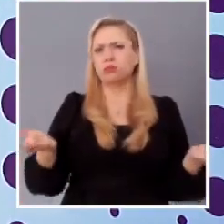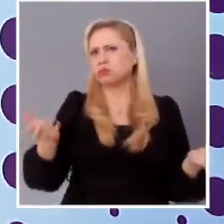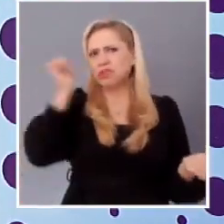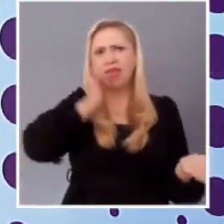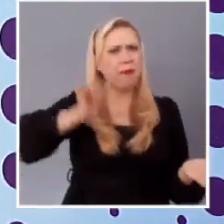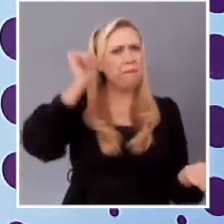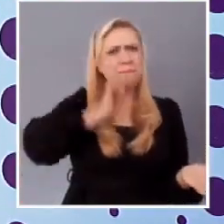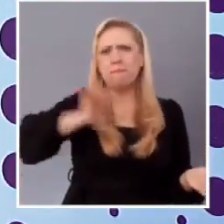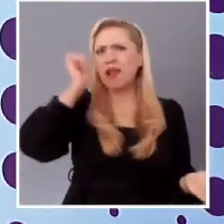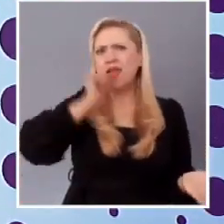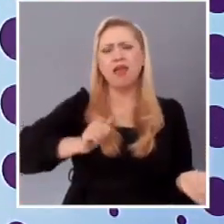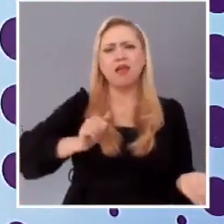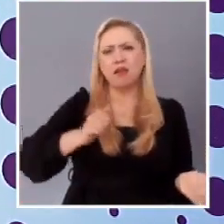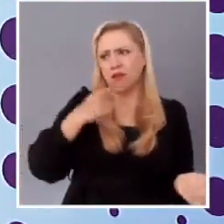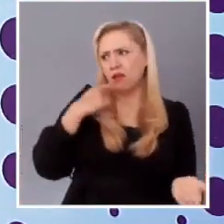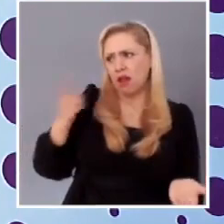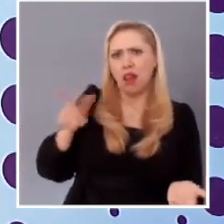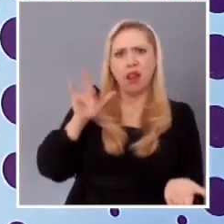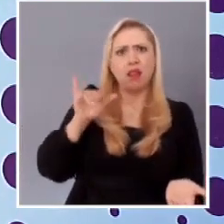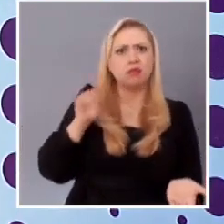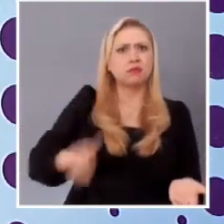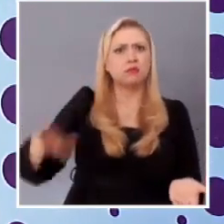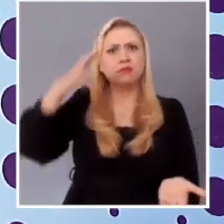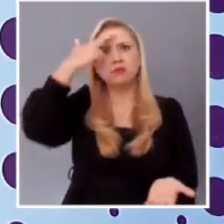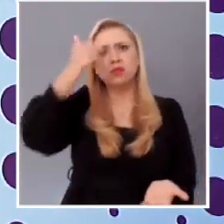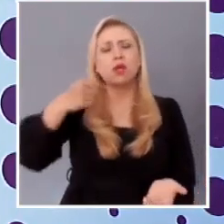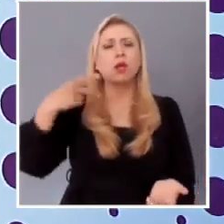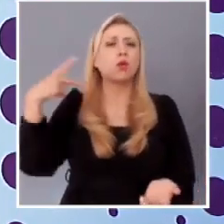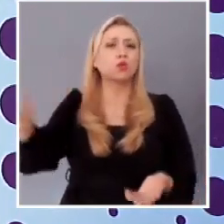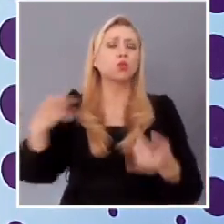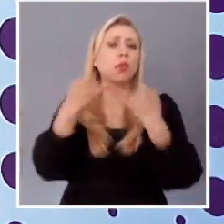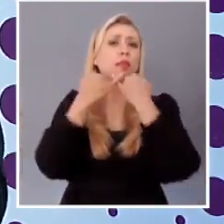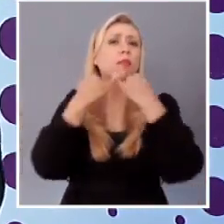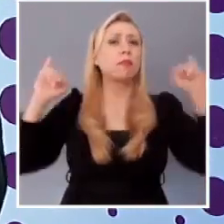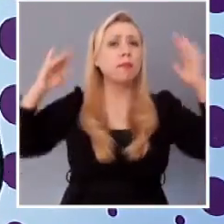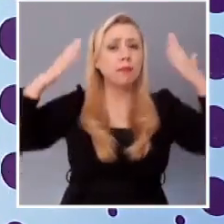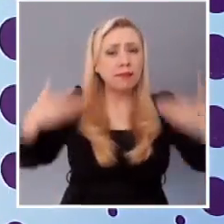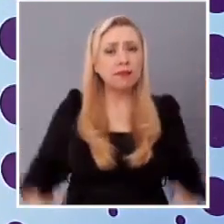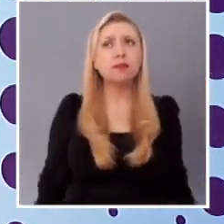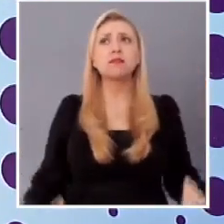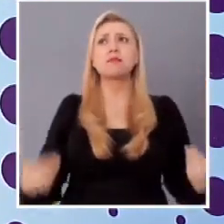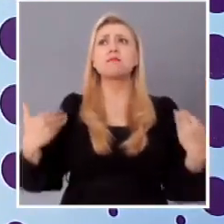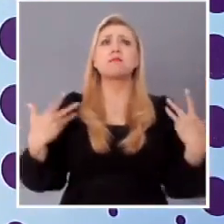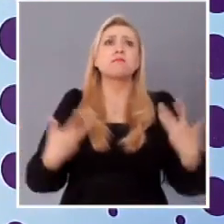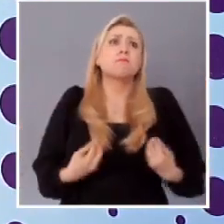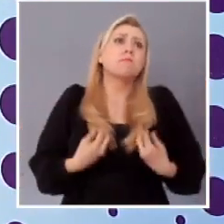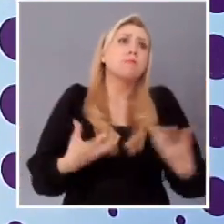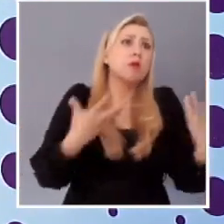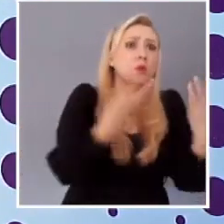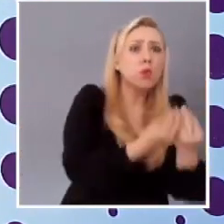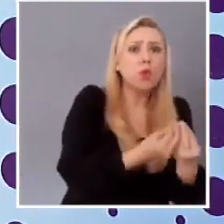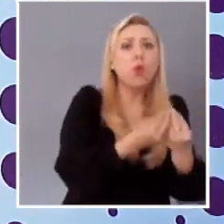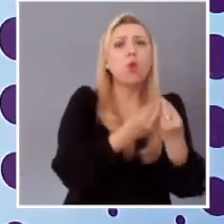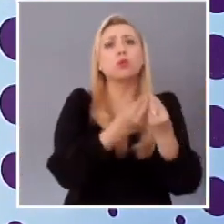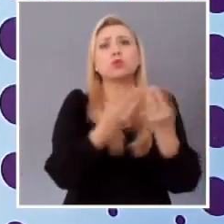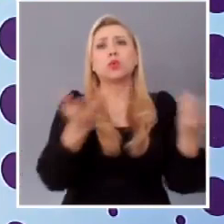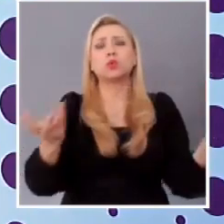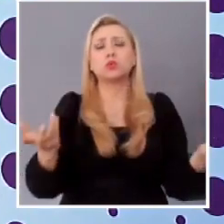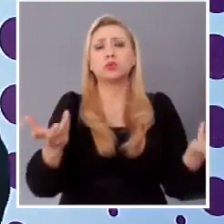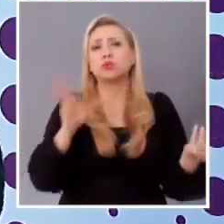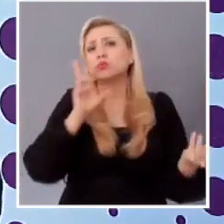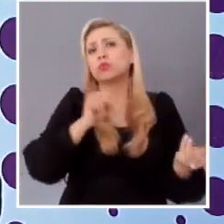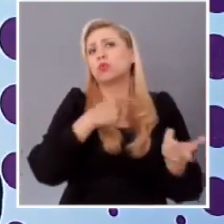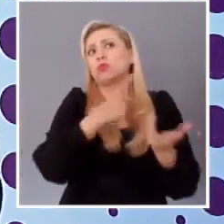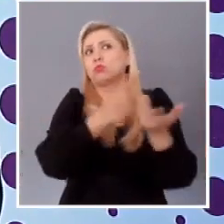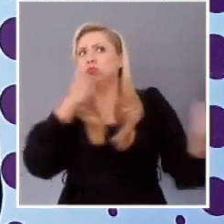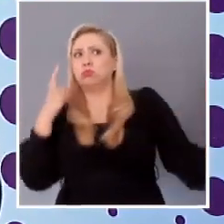Liz, su autonomía, el que puedan vivir en comunidad, en que los servicios se brinden desde la comunidad y no